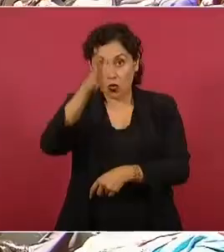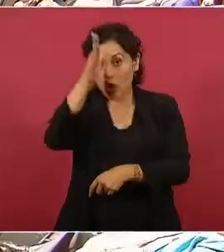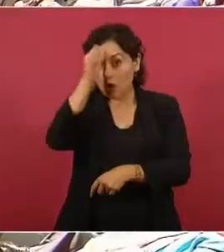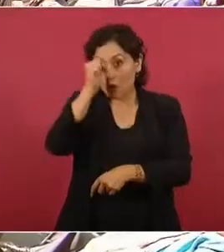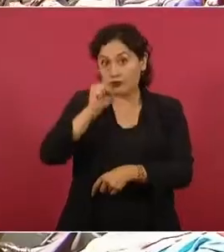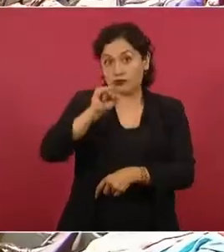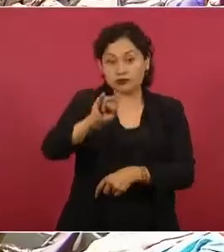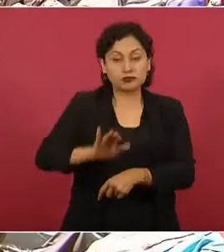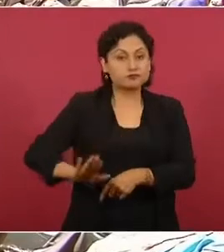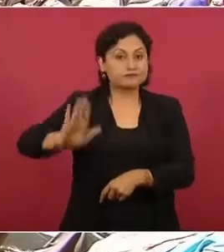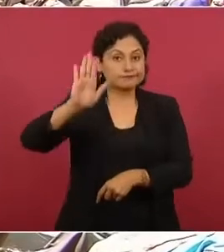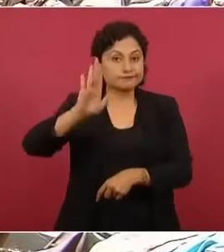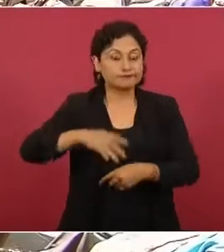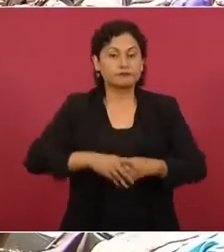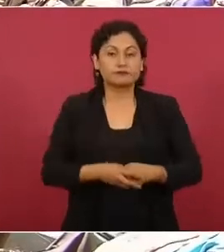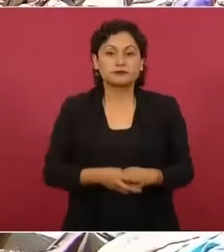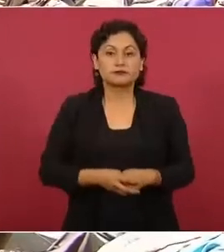acta.